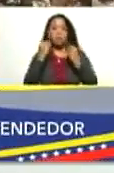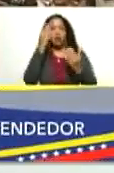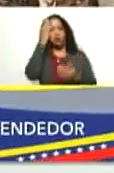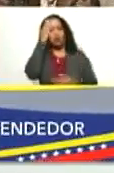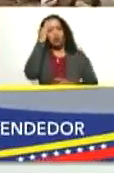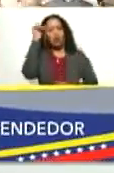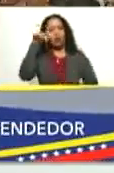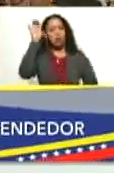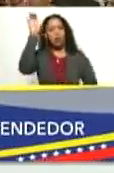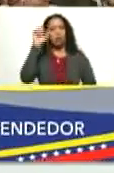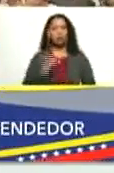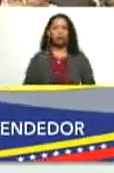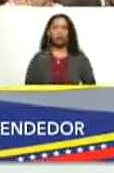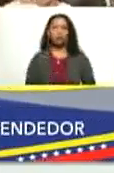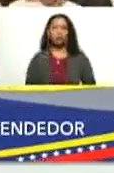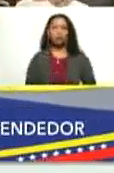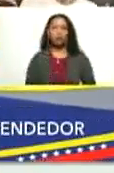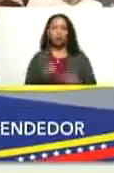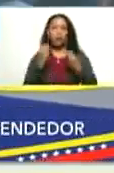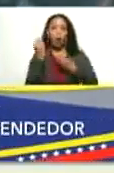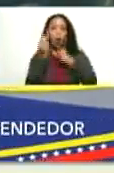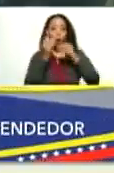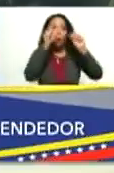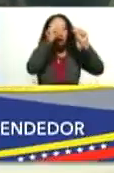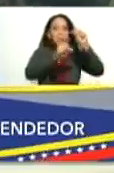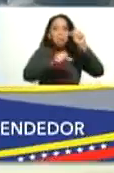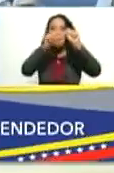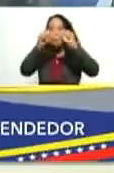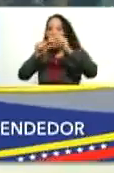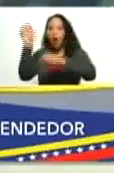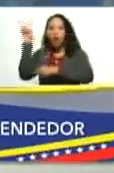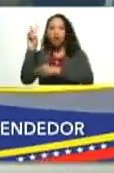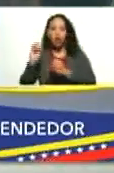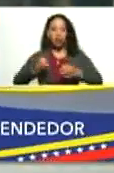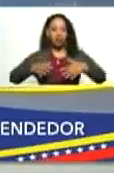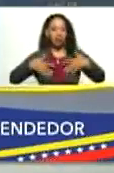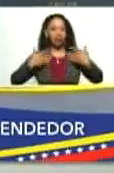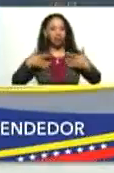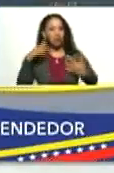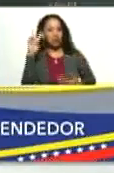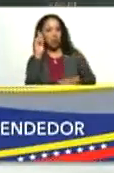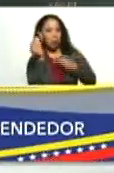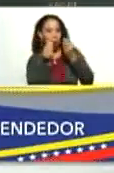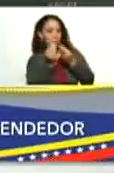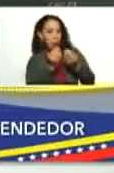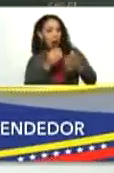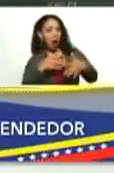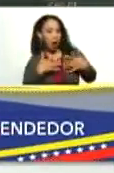país, el turismo para disfrutar Venezuela. Bueno, estuvieron